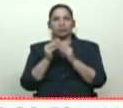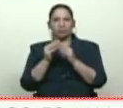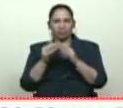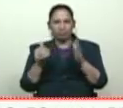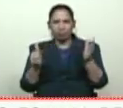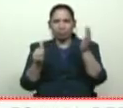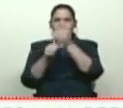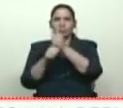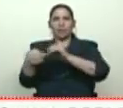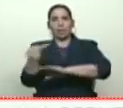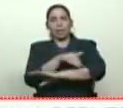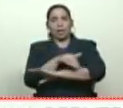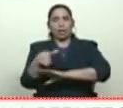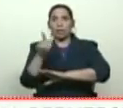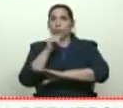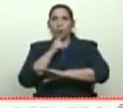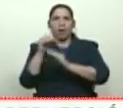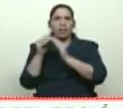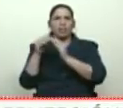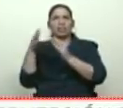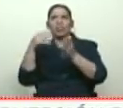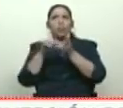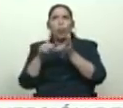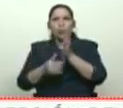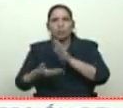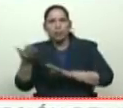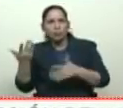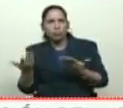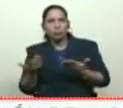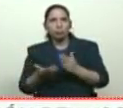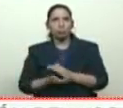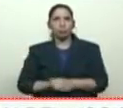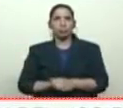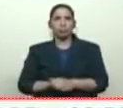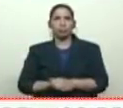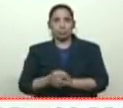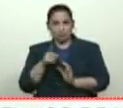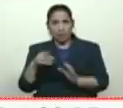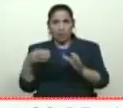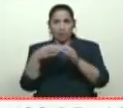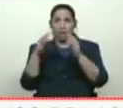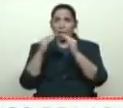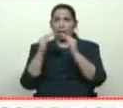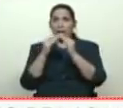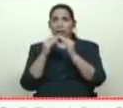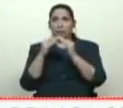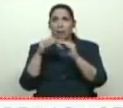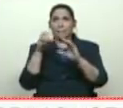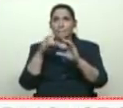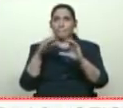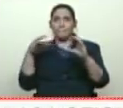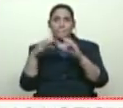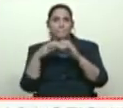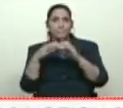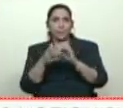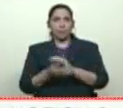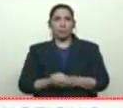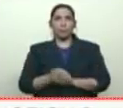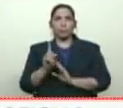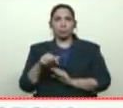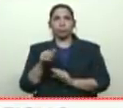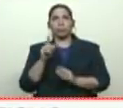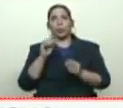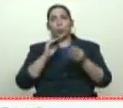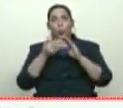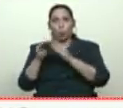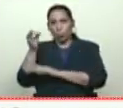el que encontramos en la calle no tiene hogar. ¿De dónde salió? Para eso están hogares de la patria y para eso están los consejos comunales y comunas.